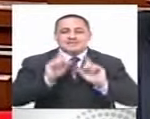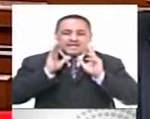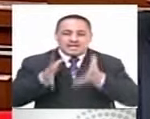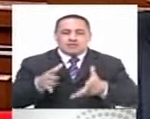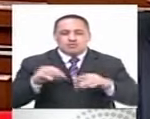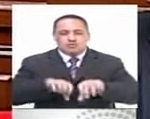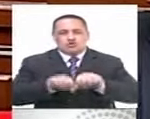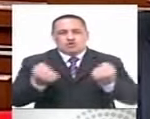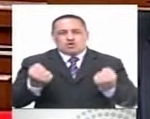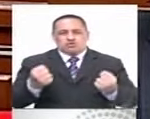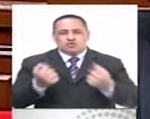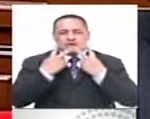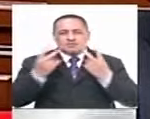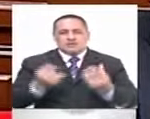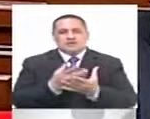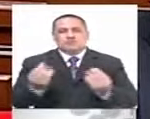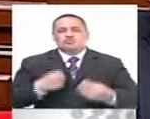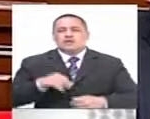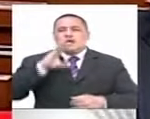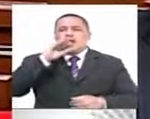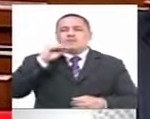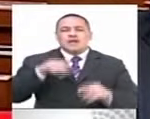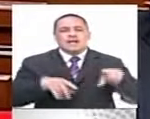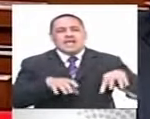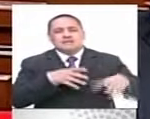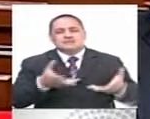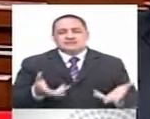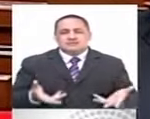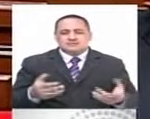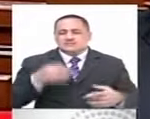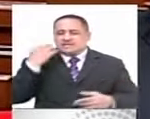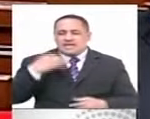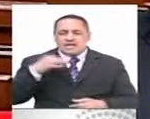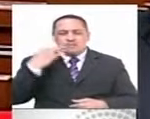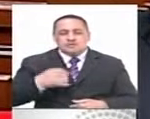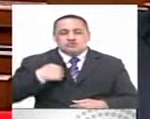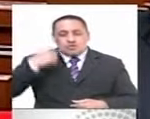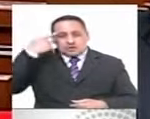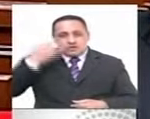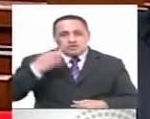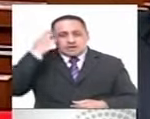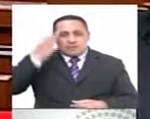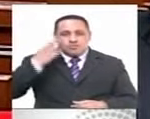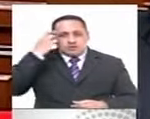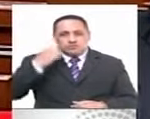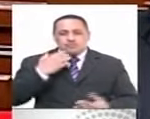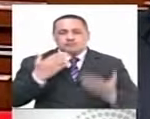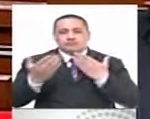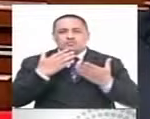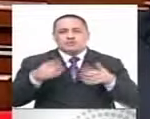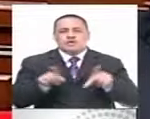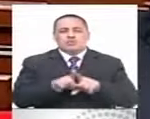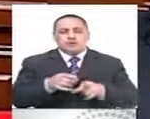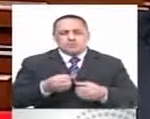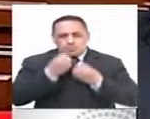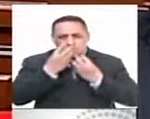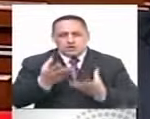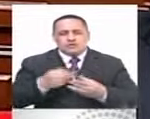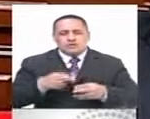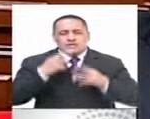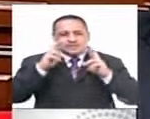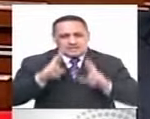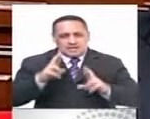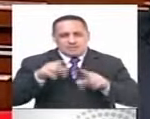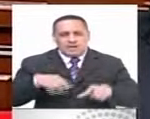la ruptura entre lo que se dice y lo que se hace. Siempre he considerado que la política es un noble apostolado que debe y debe